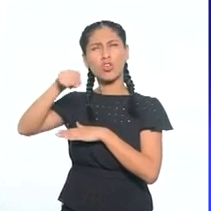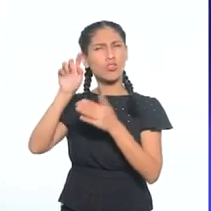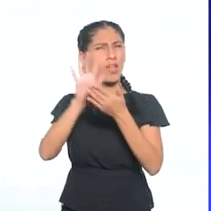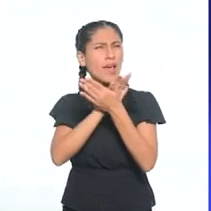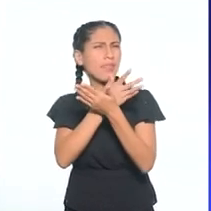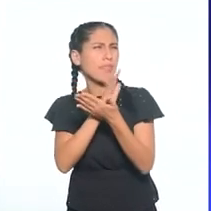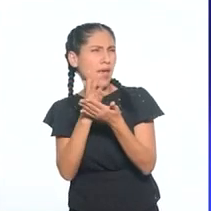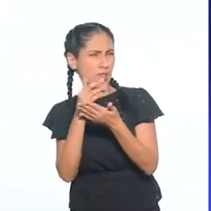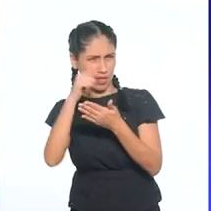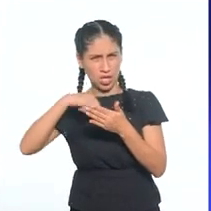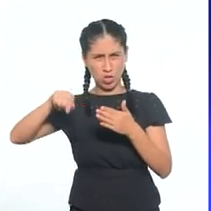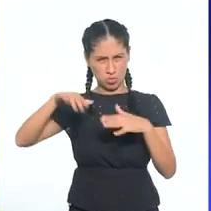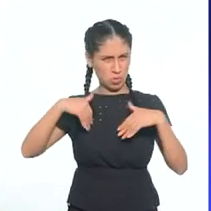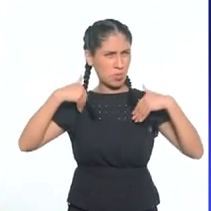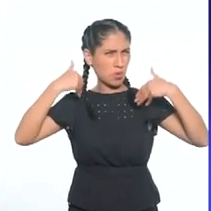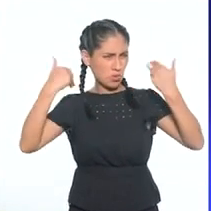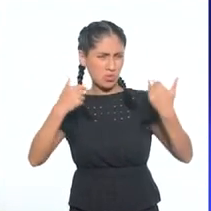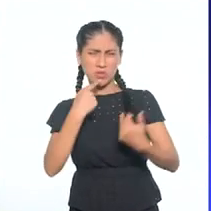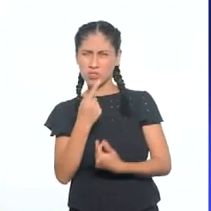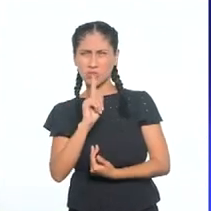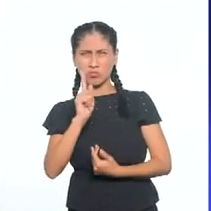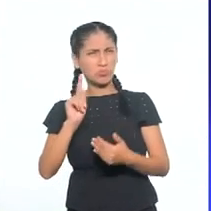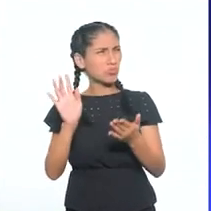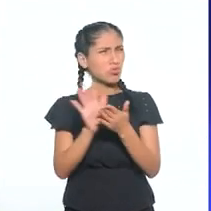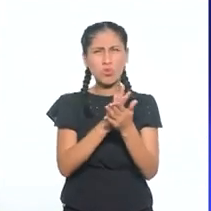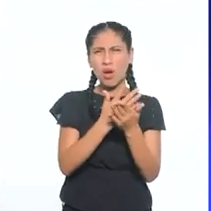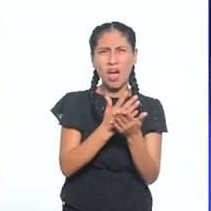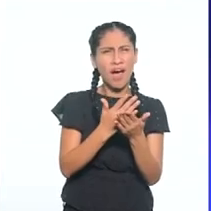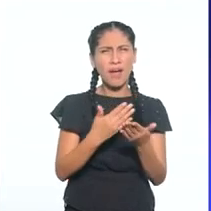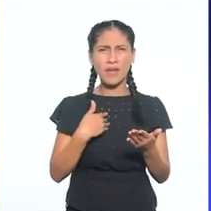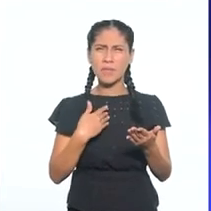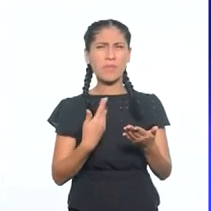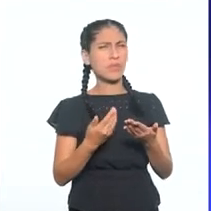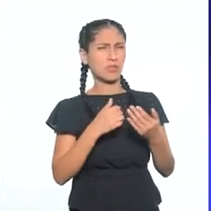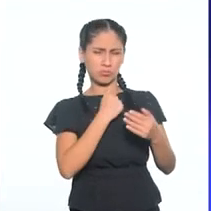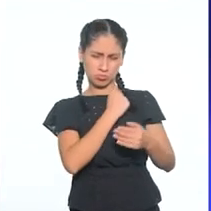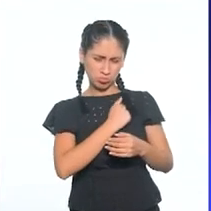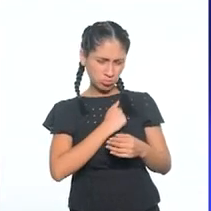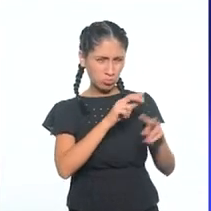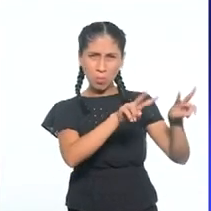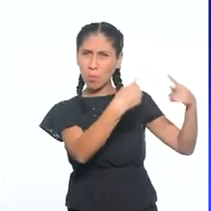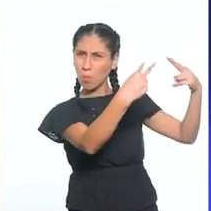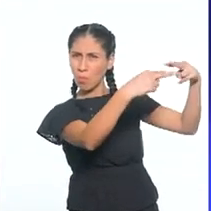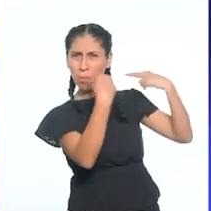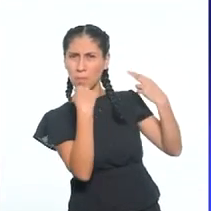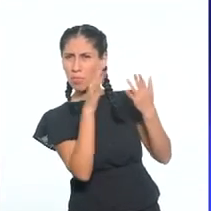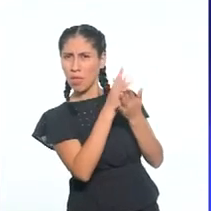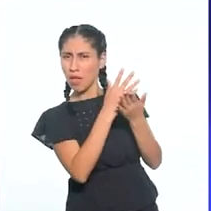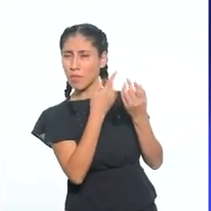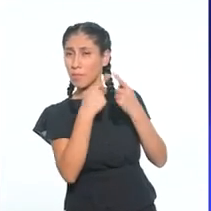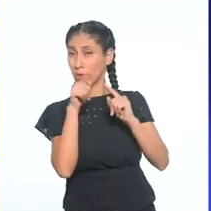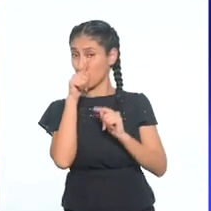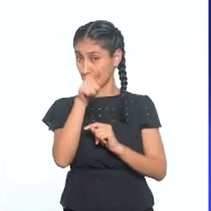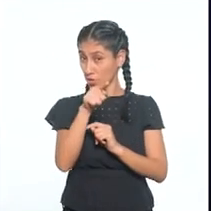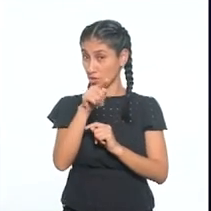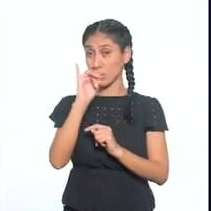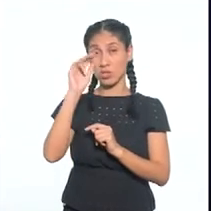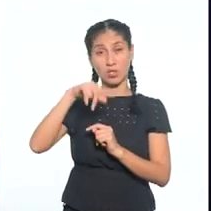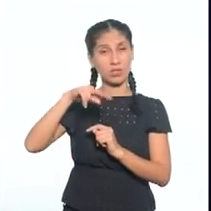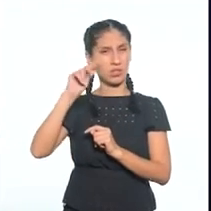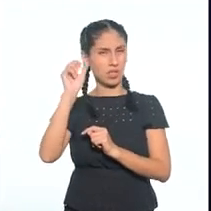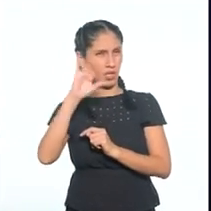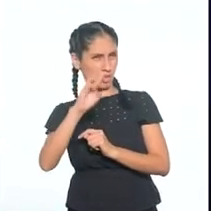ellos bien hubieran podido decir no tenemos a quien darle nuestra lástima pero usted ignacio